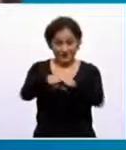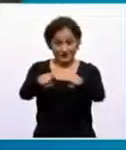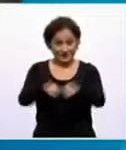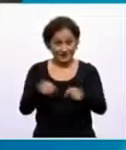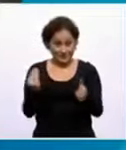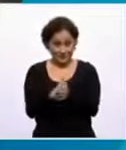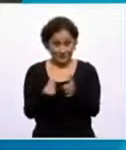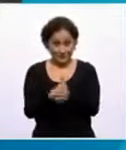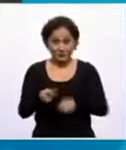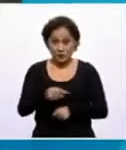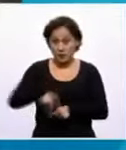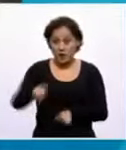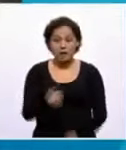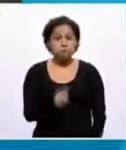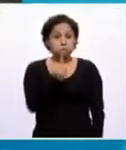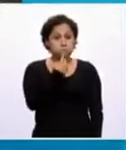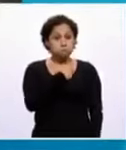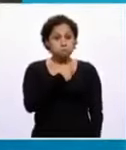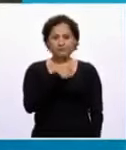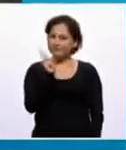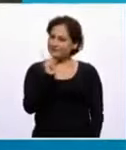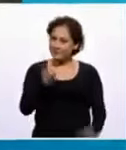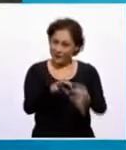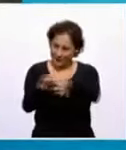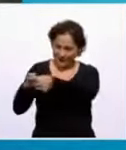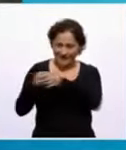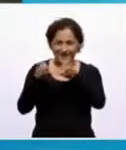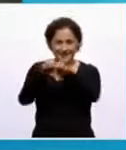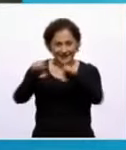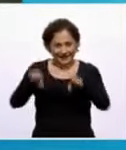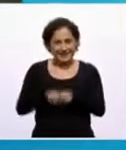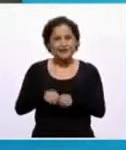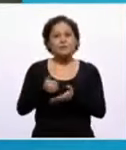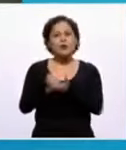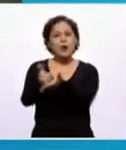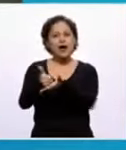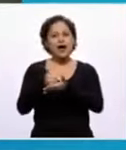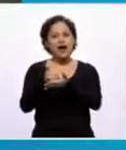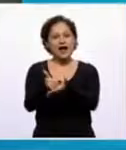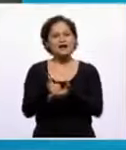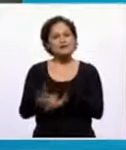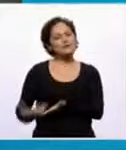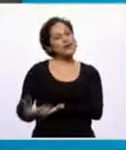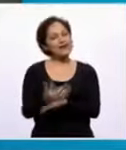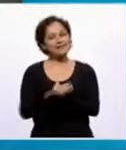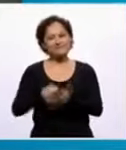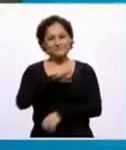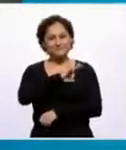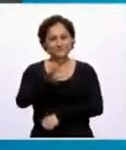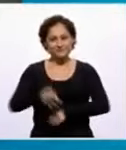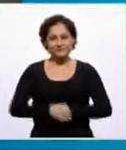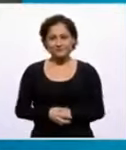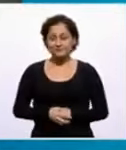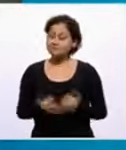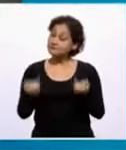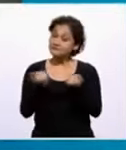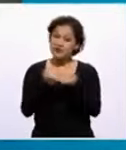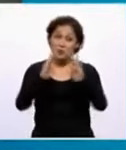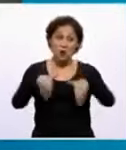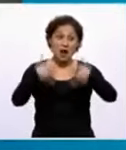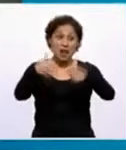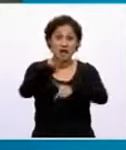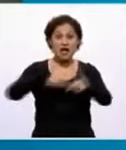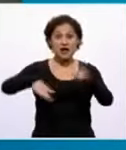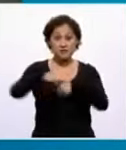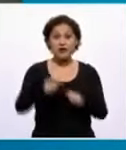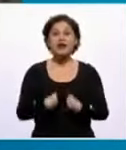solos. Todos sois un equipo. Y os ayudáis para ganar. Pues bien, en la vida hay un equipo